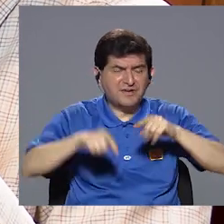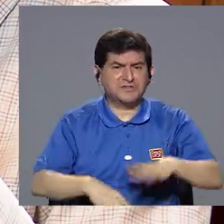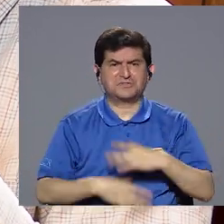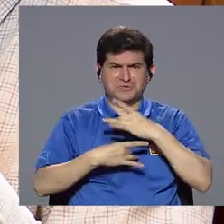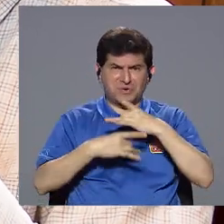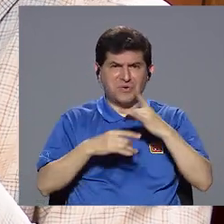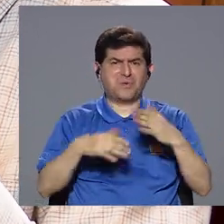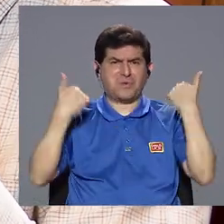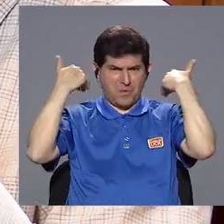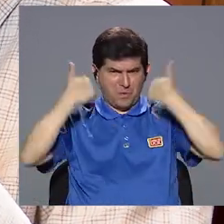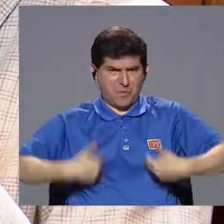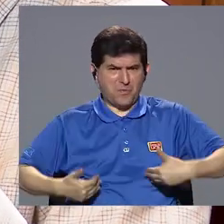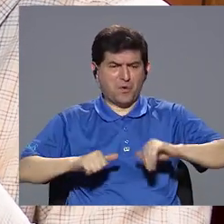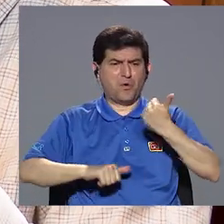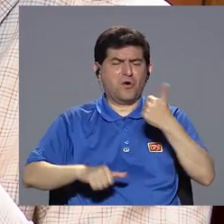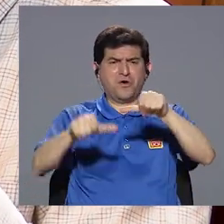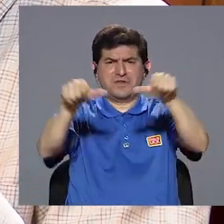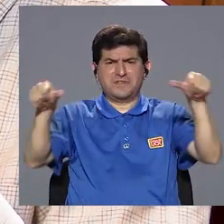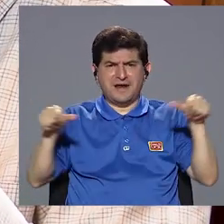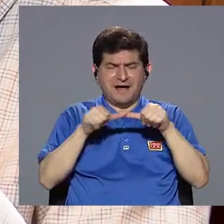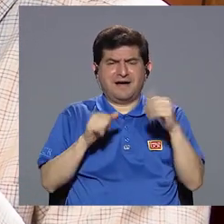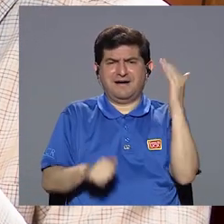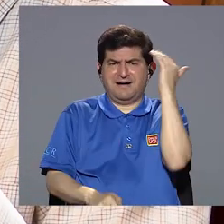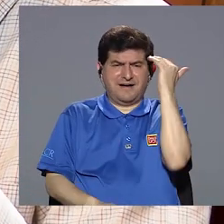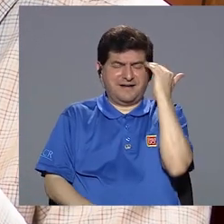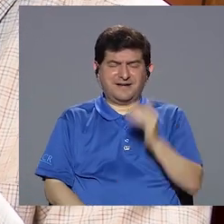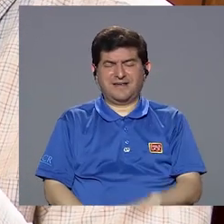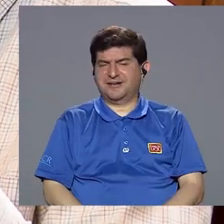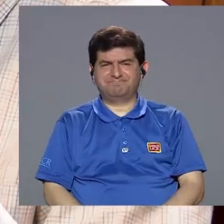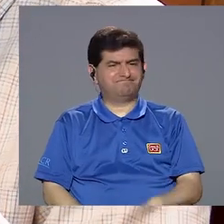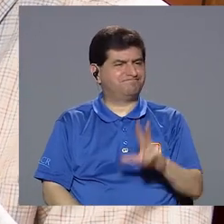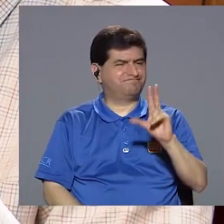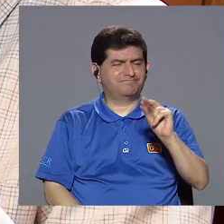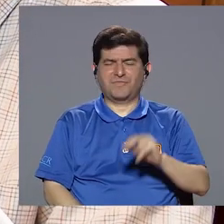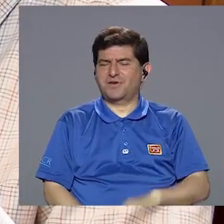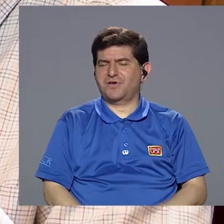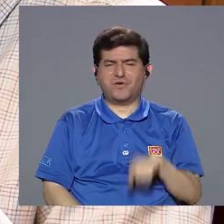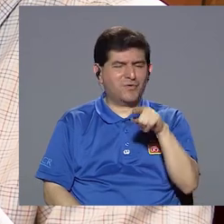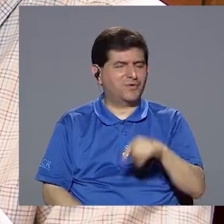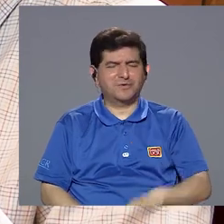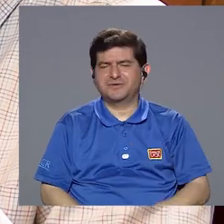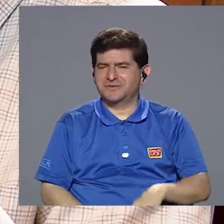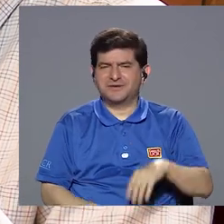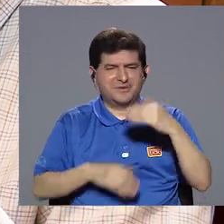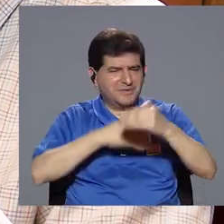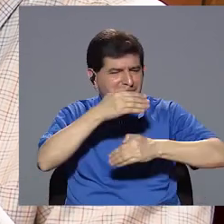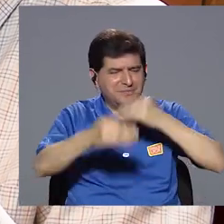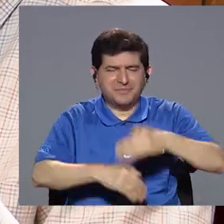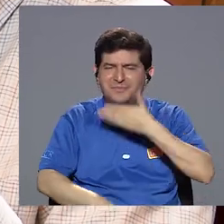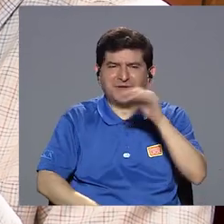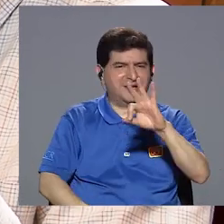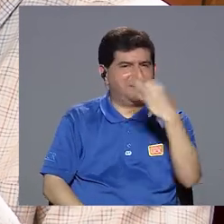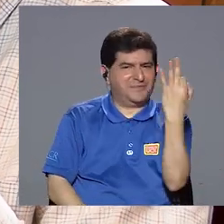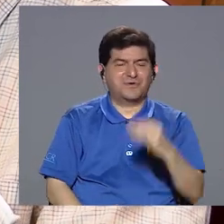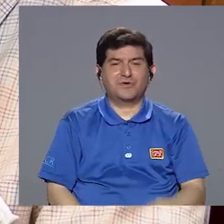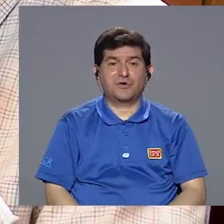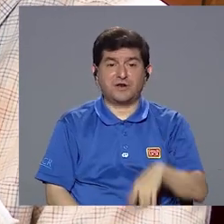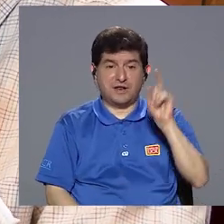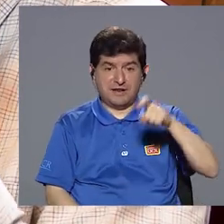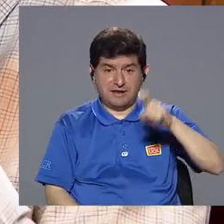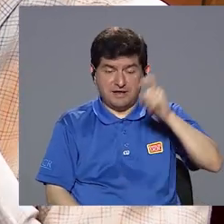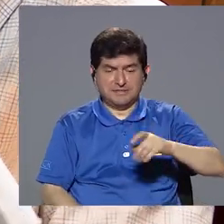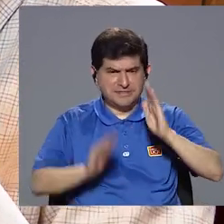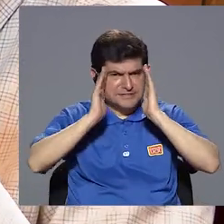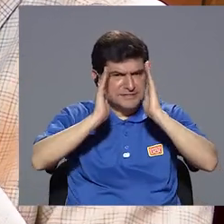crítica y ese interés humanista por otros ámbitos del conocimiento no necesariamente se cultiva de la mejor manera entonces creo que